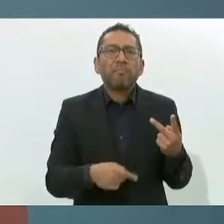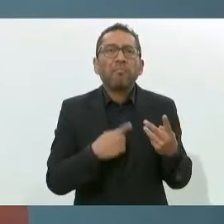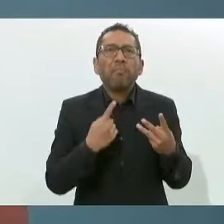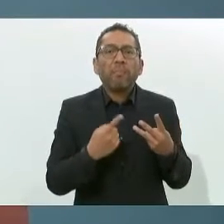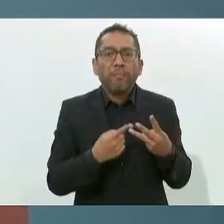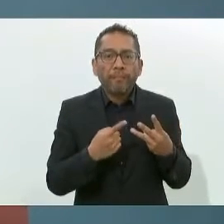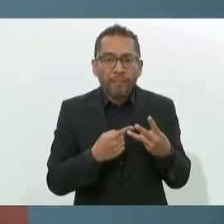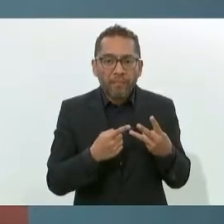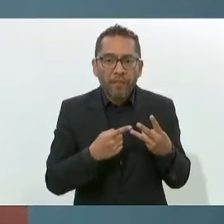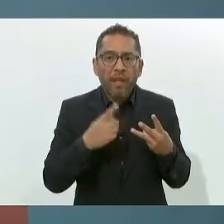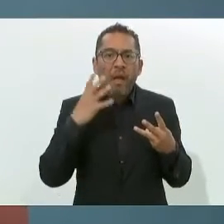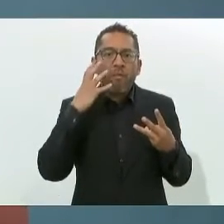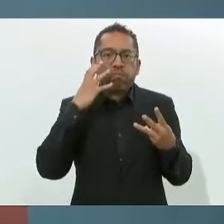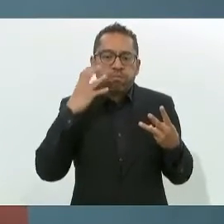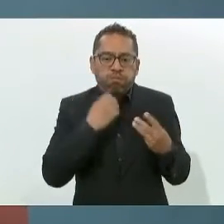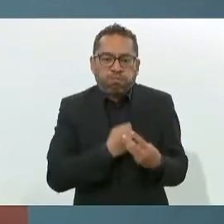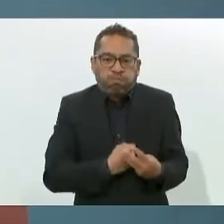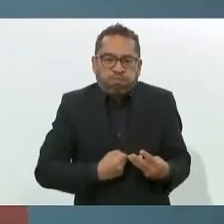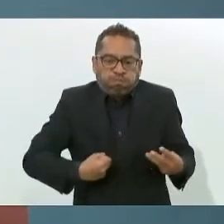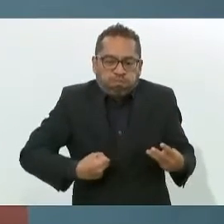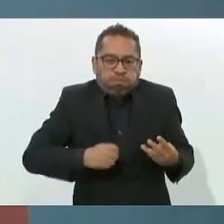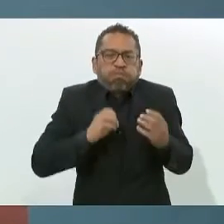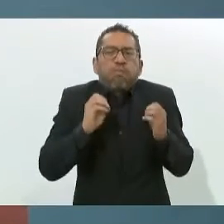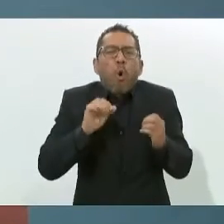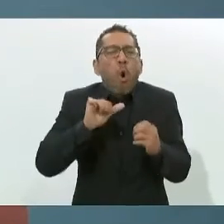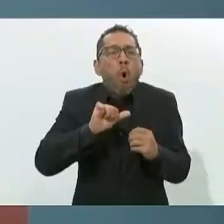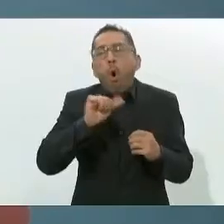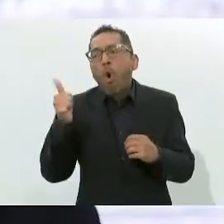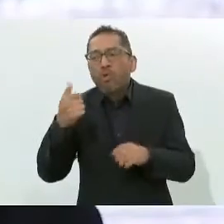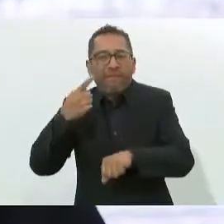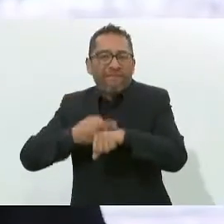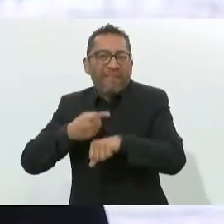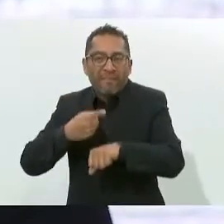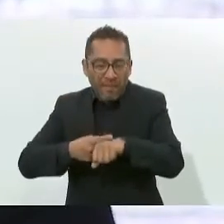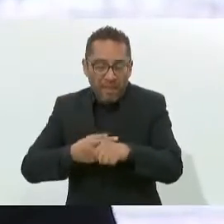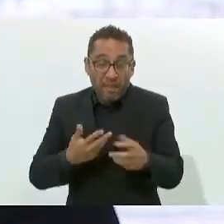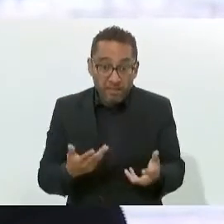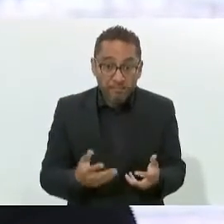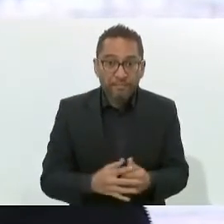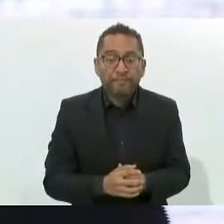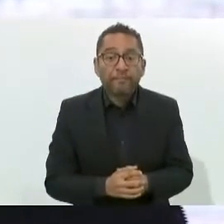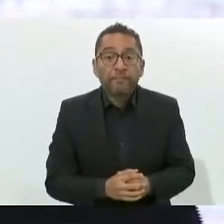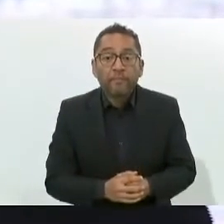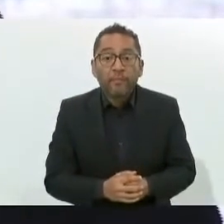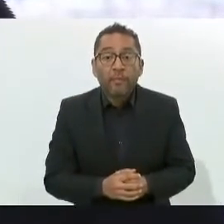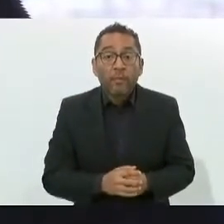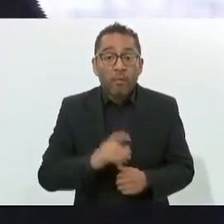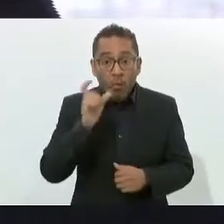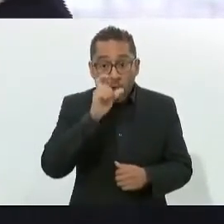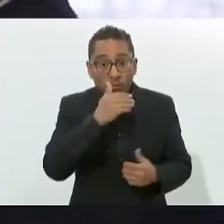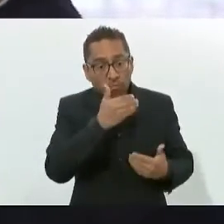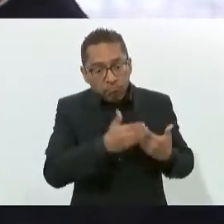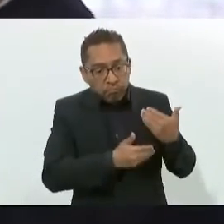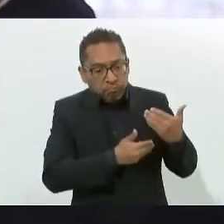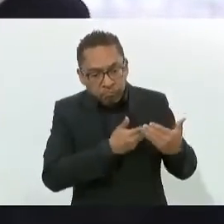de obesidad, de otras enfermedades. En la medida que se